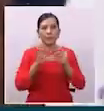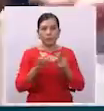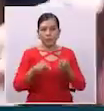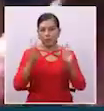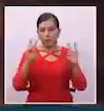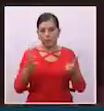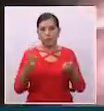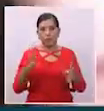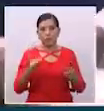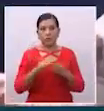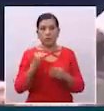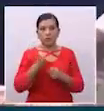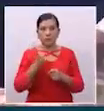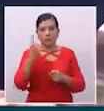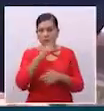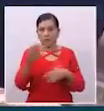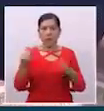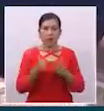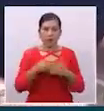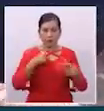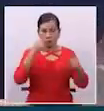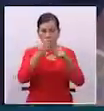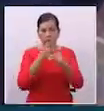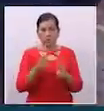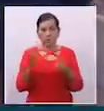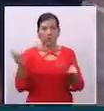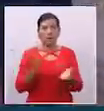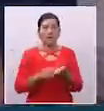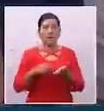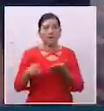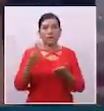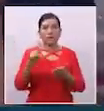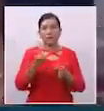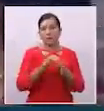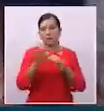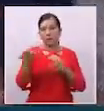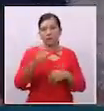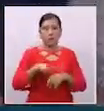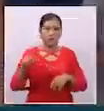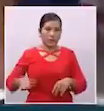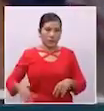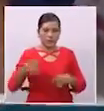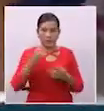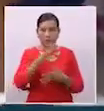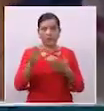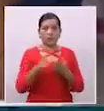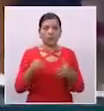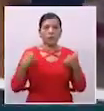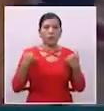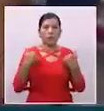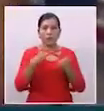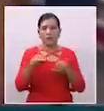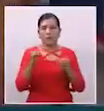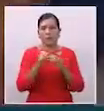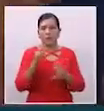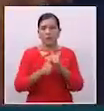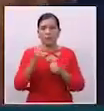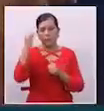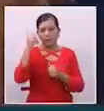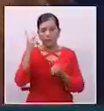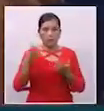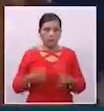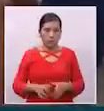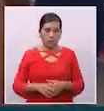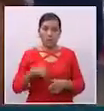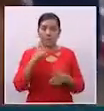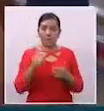exhortando a que el proyecto sea aprobado sin demora, priorizando el bienestar de la infancia y la juventud sin politizarlo. Pues en este caso tiene